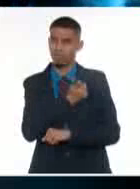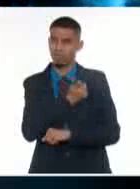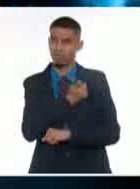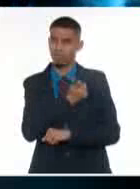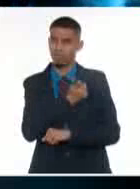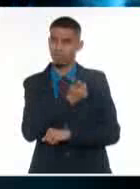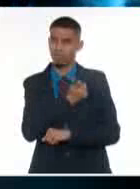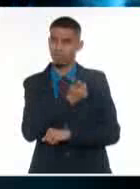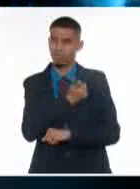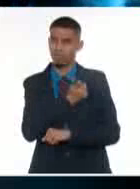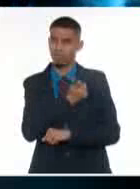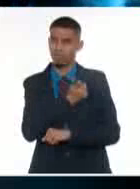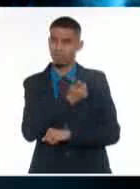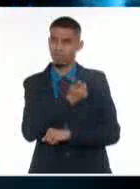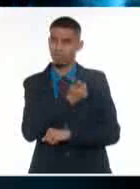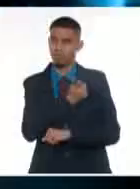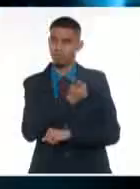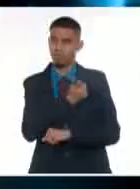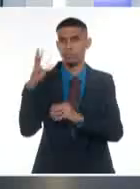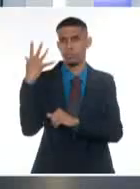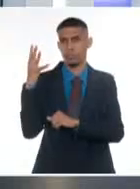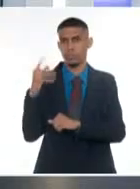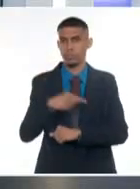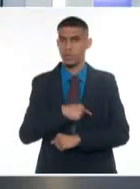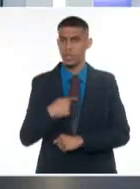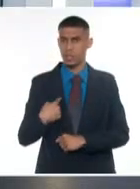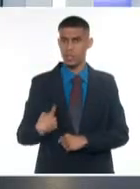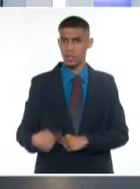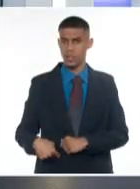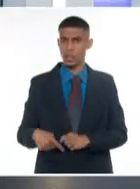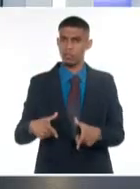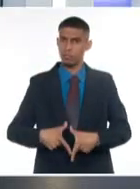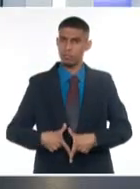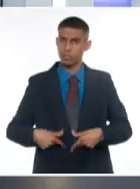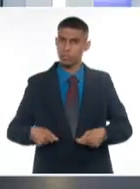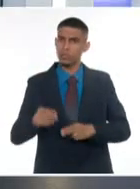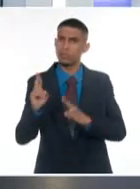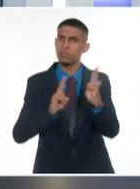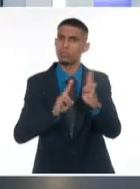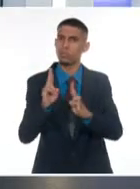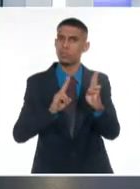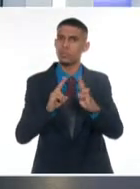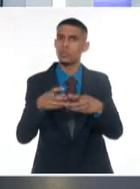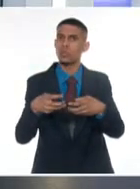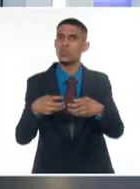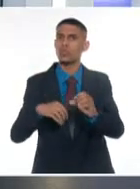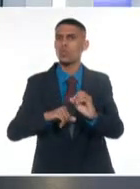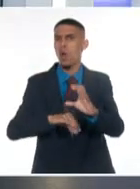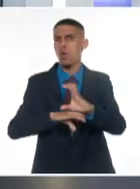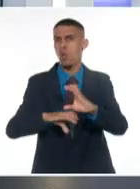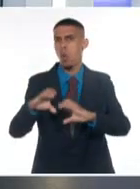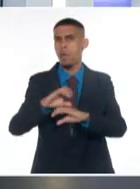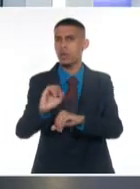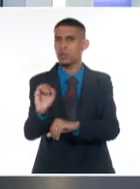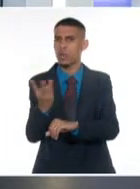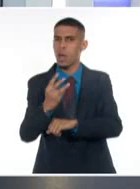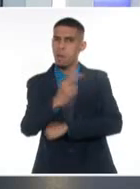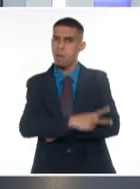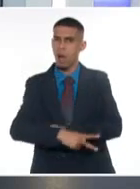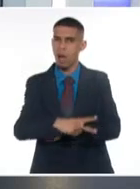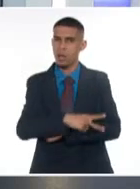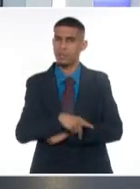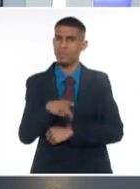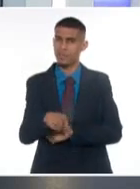Los ministros de Asuntos Exteriores de China, Japón y Corea del Sur acordaron reiniciar la cumbre entre los líderes de los tres países como parte de sus esfuerzos